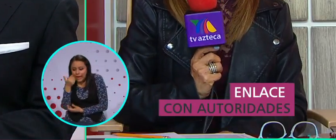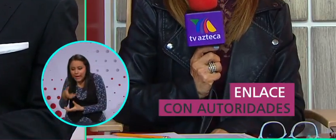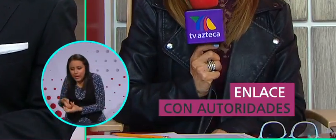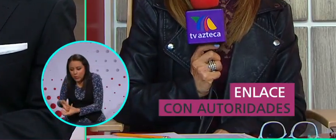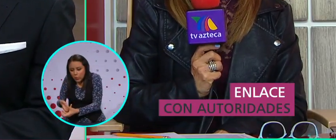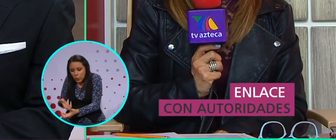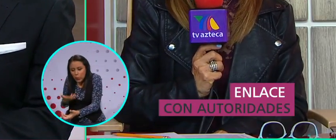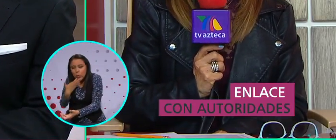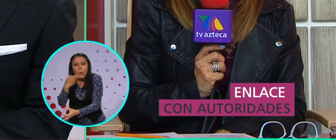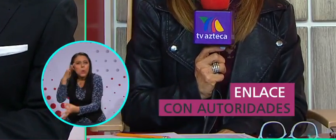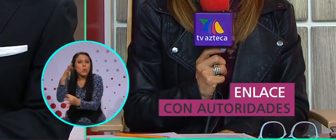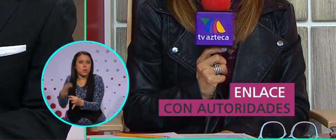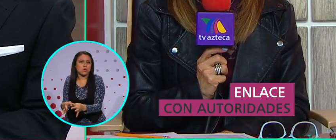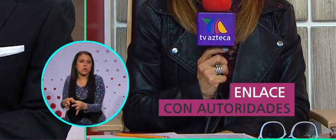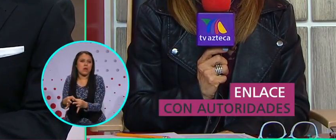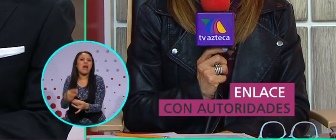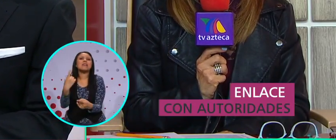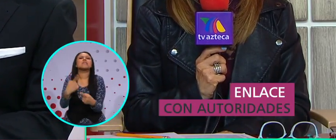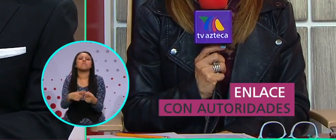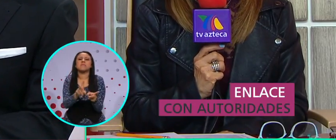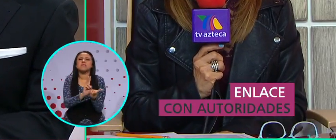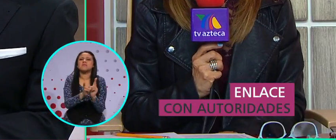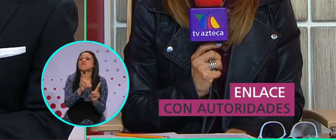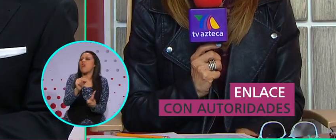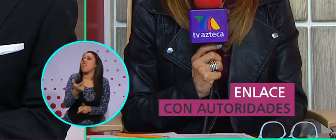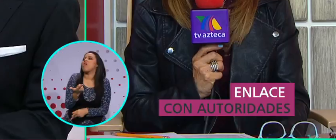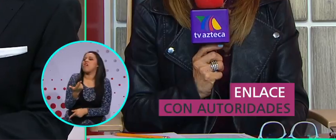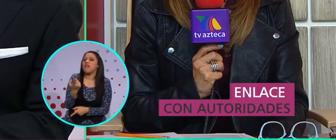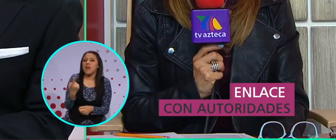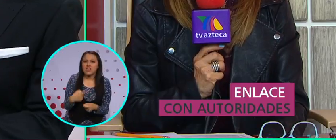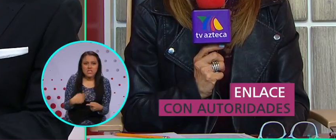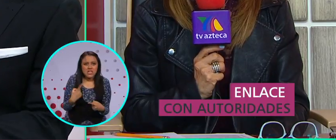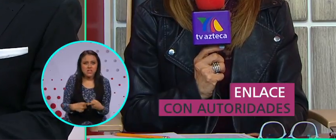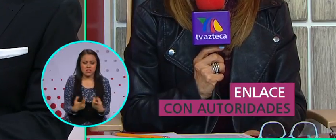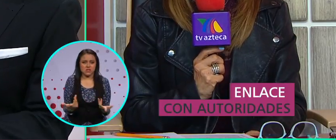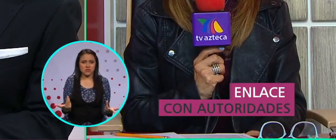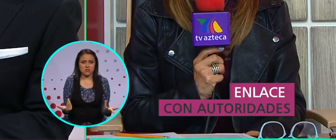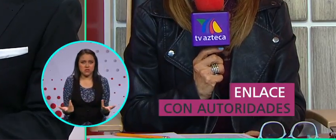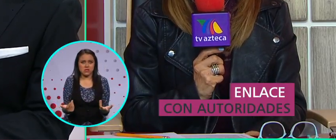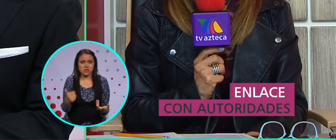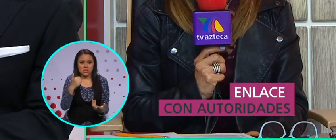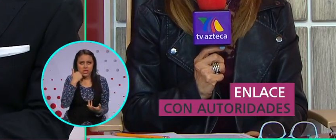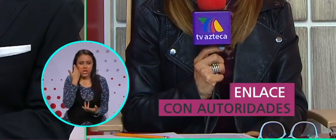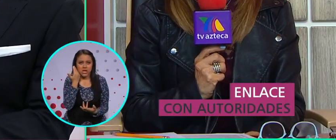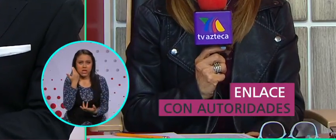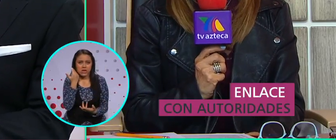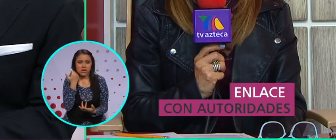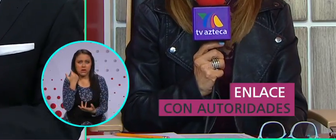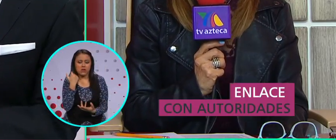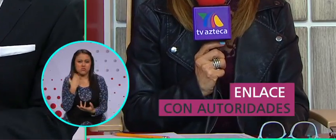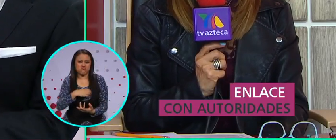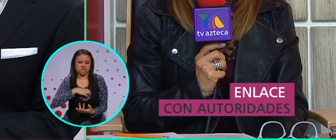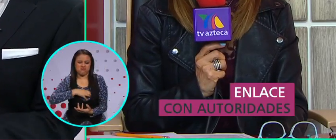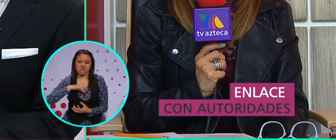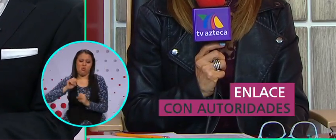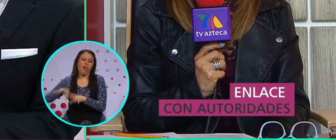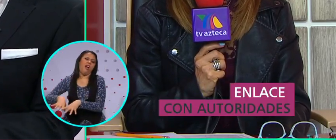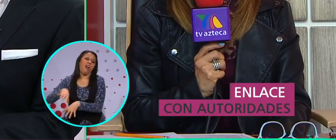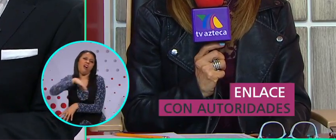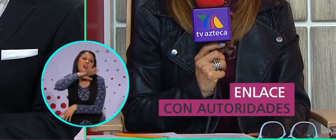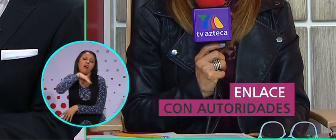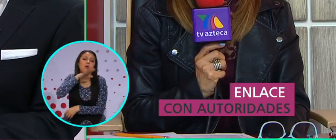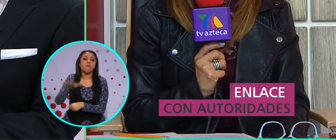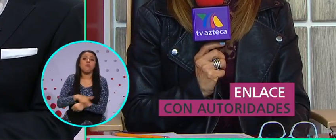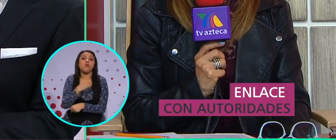a que acabe si no el incómodo perdoname pero quieren morir ahogados en kaká pues bien lo hay porque les recuerdo que cuando